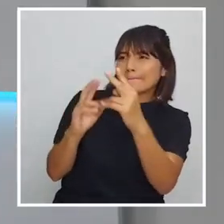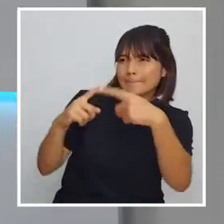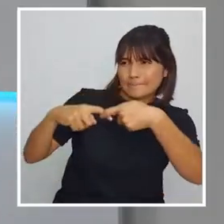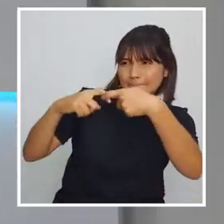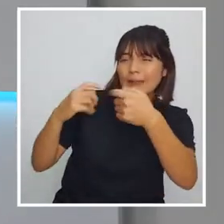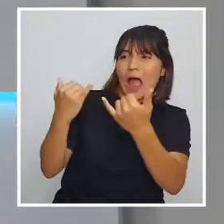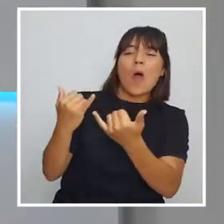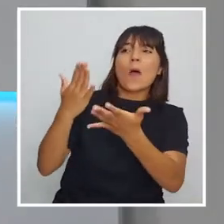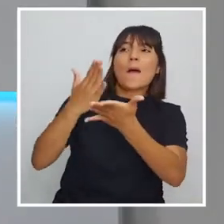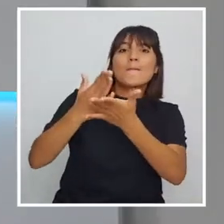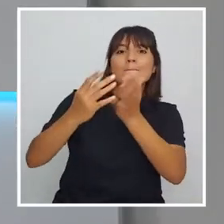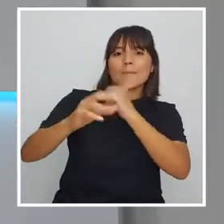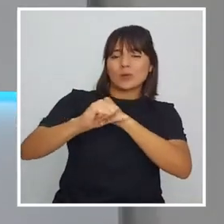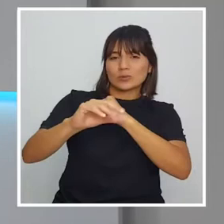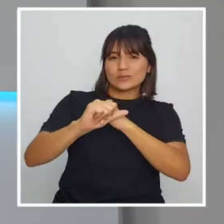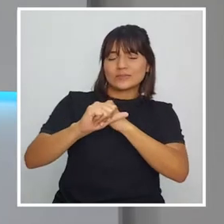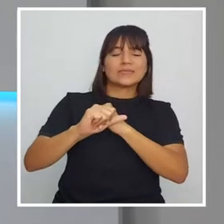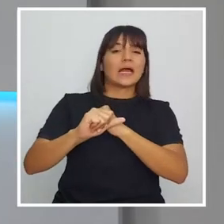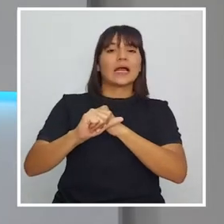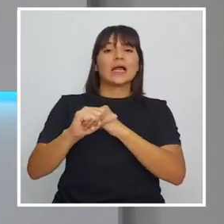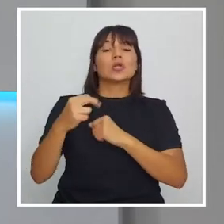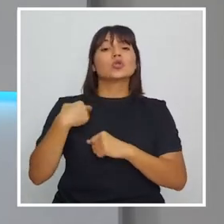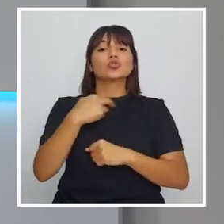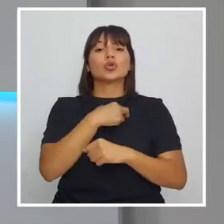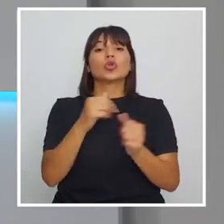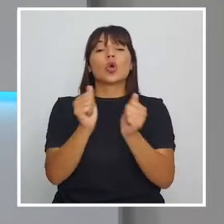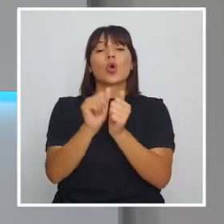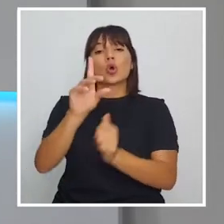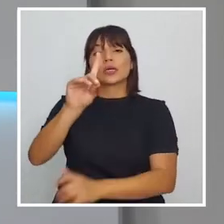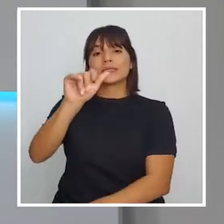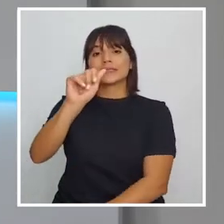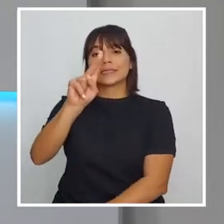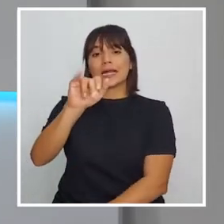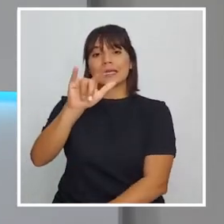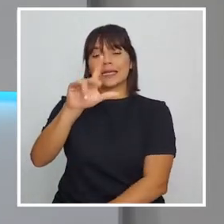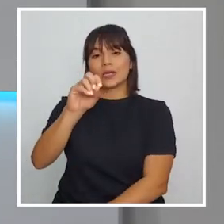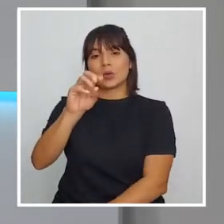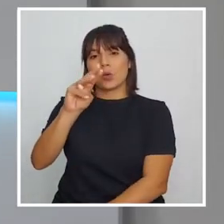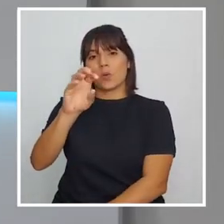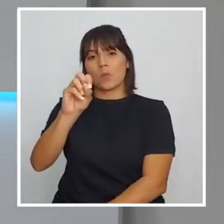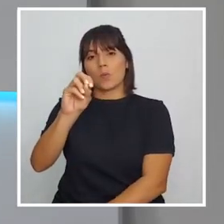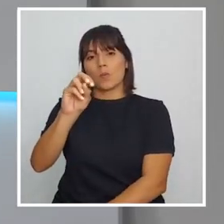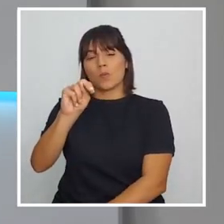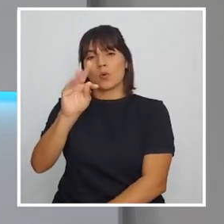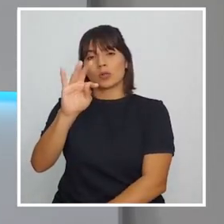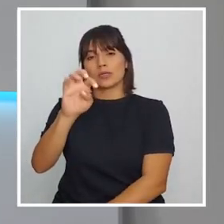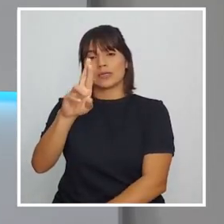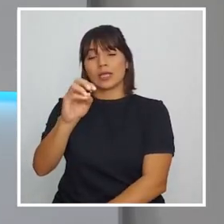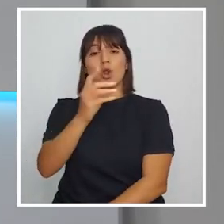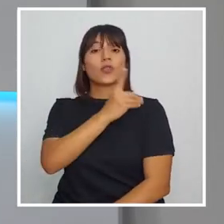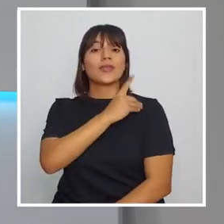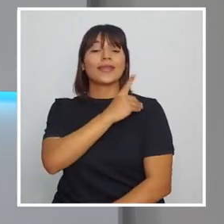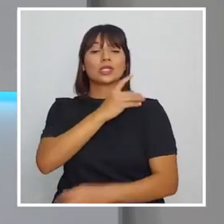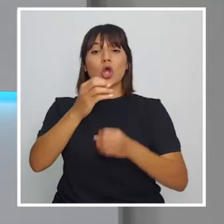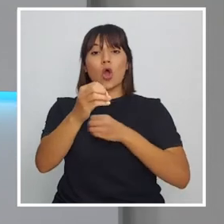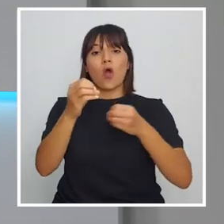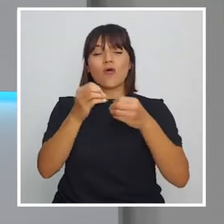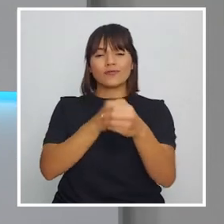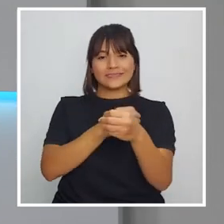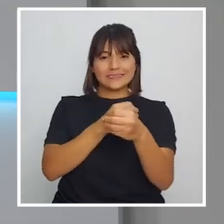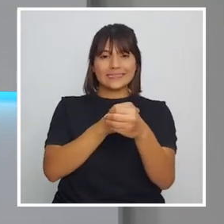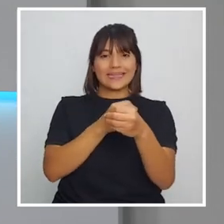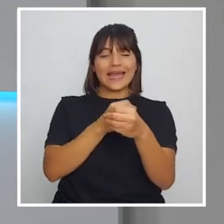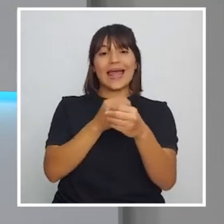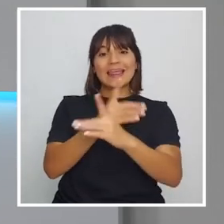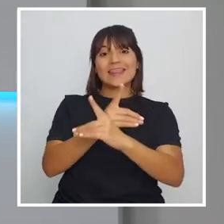de la pausa. Vamos a hacer una pausa, estamos con don Danilo Montero, él es el director de la Oficina de